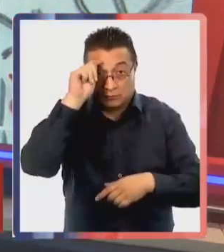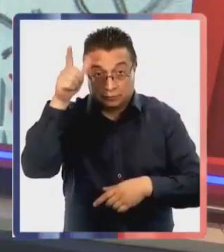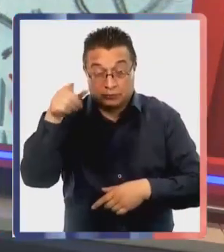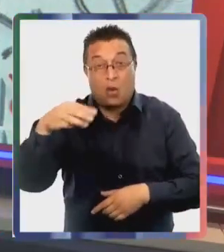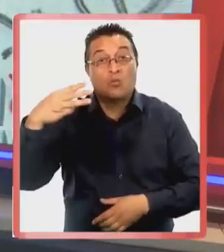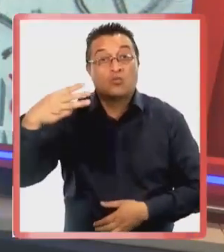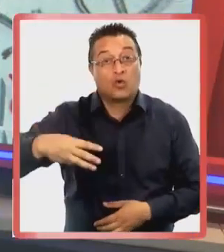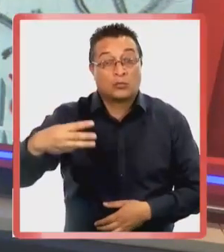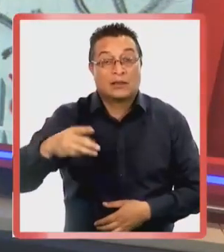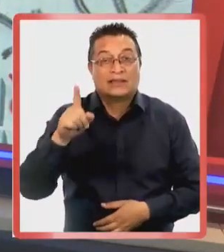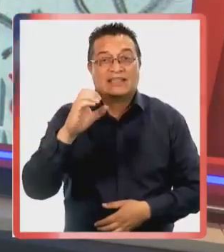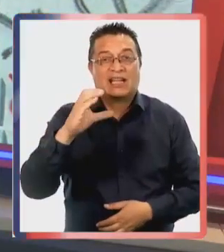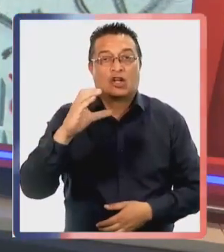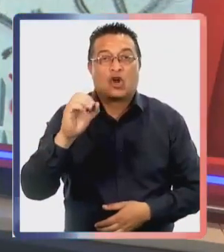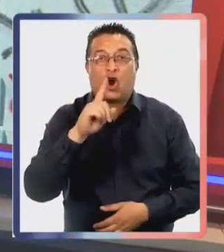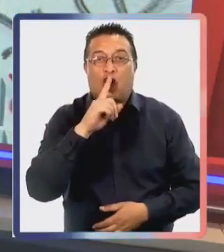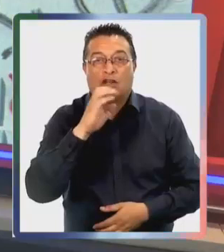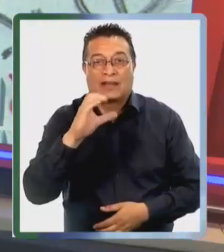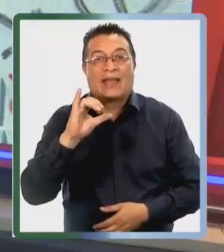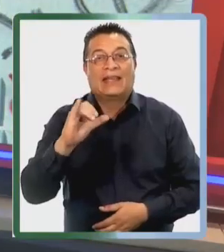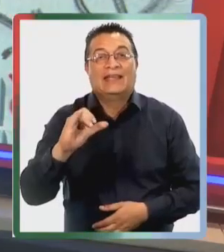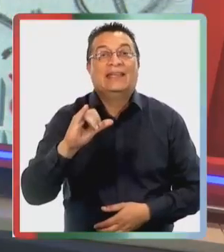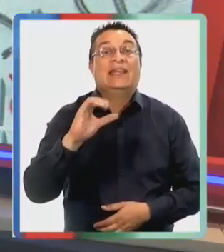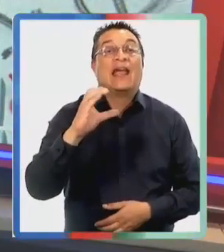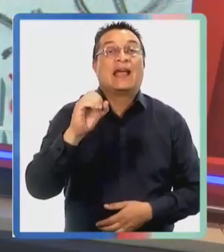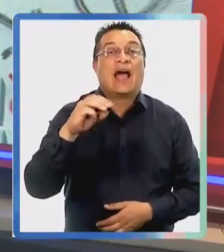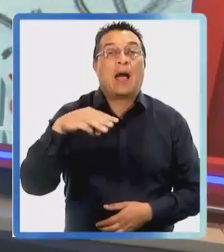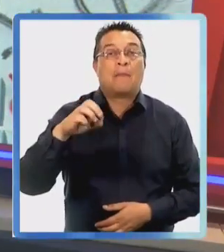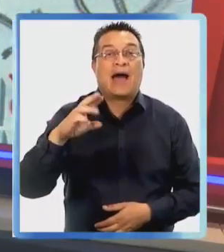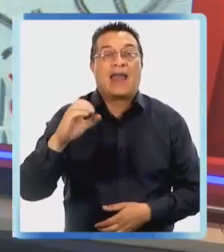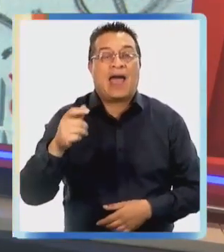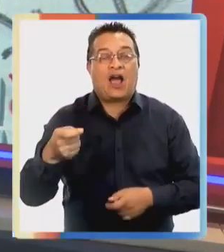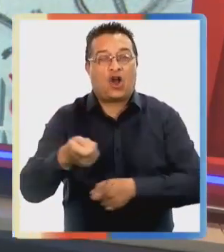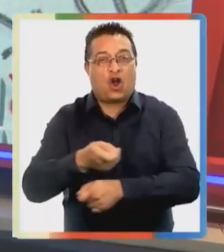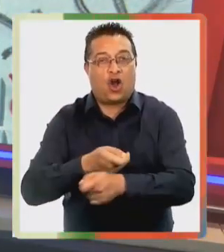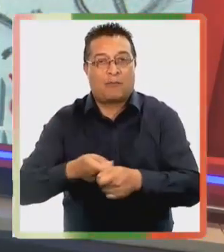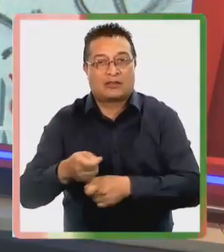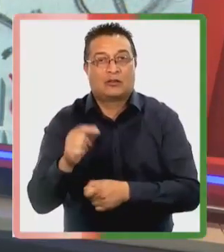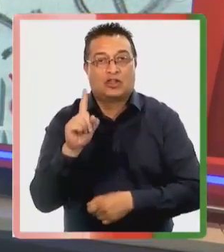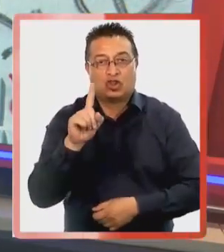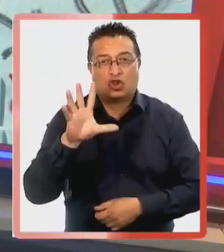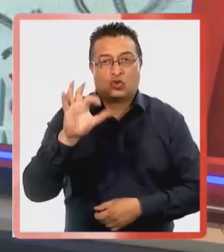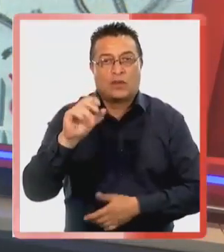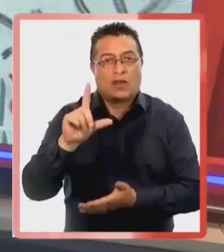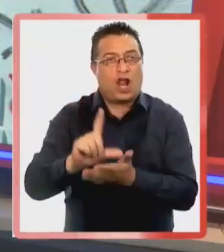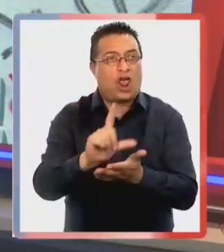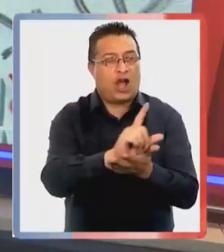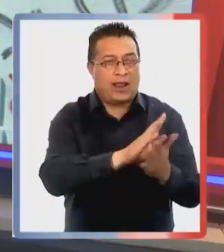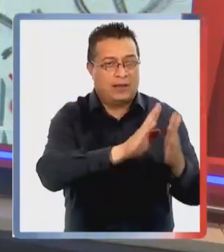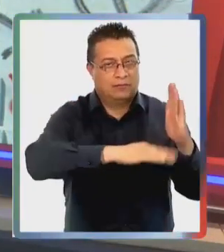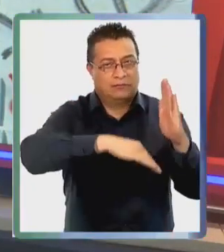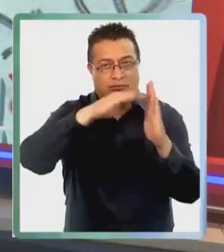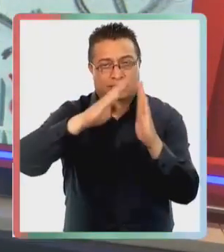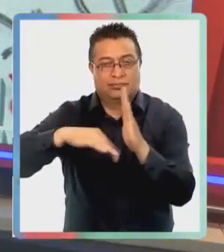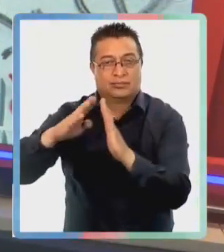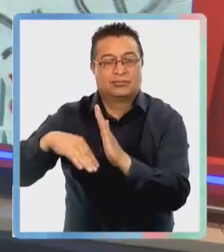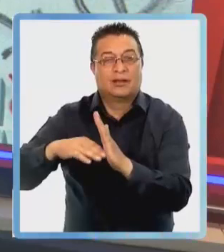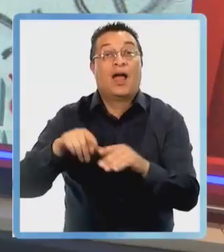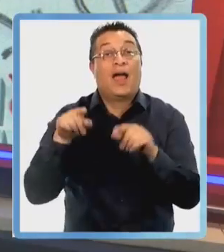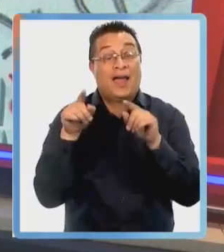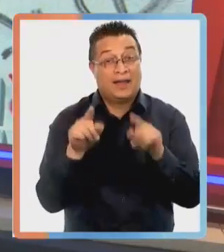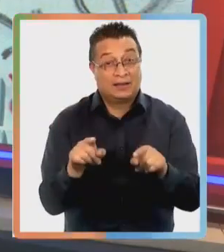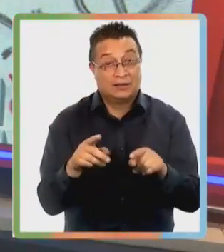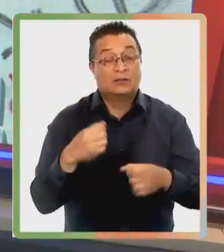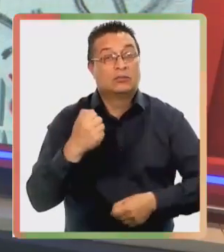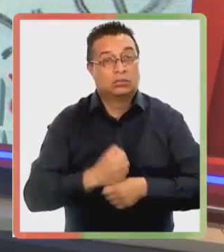parte del municipio, Cercotec y la Cámara de Comercio y contempló pintar cerca de 50 locales comerciales. La tarea tuvo una buena acogida